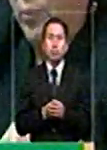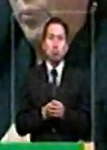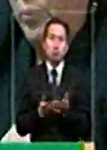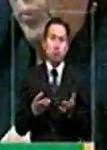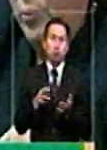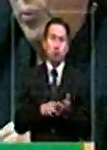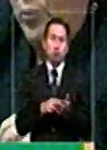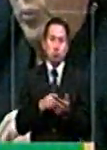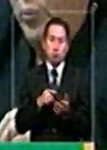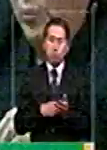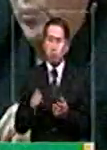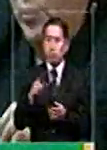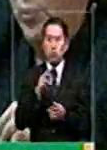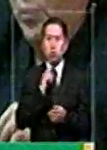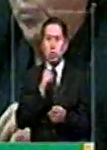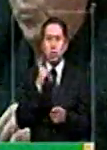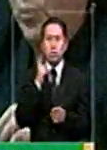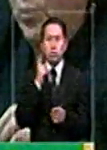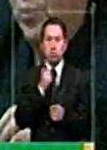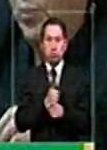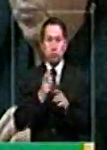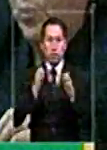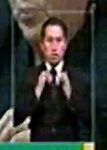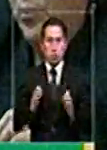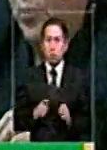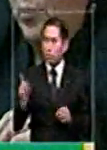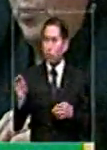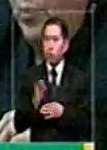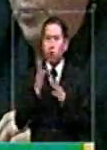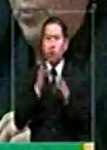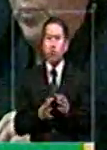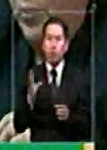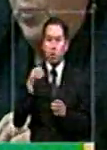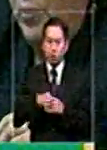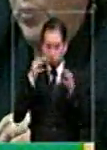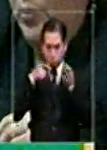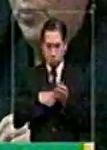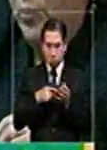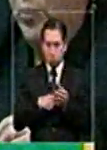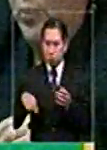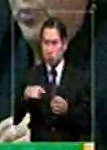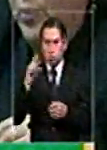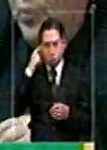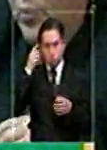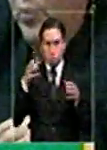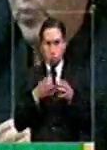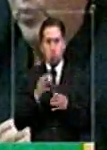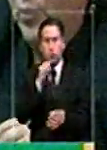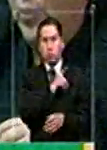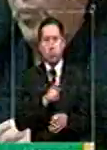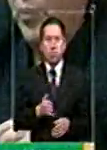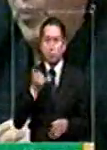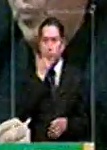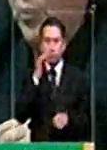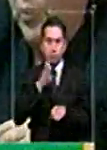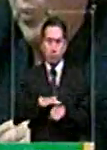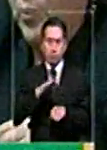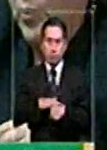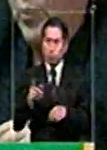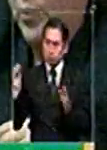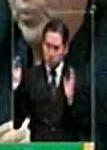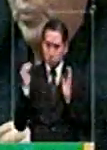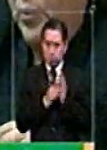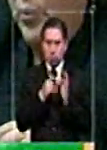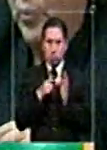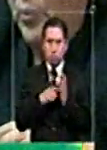Obviamente que no es ético que un familiar de un funcionario edil intervenga en decisiones a nivel ejecutivo municipal, y se ha establecido de